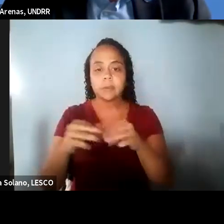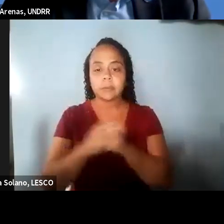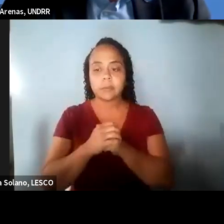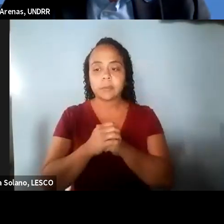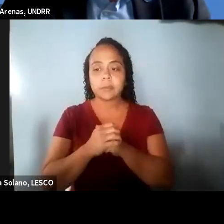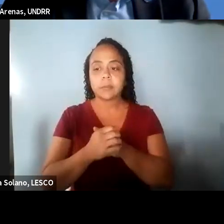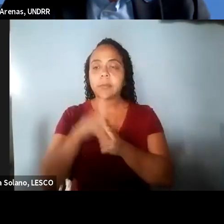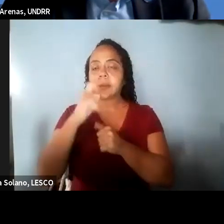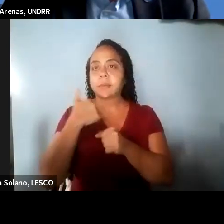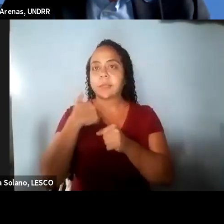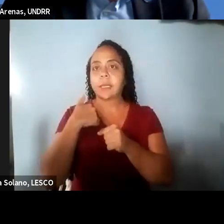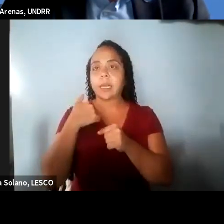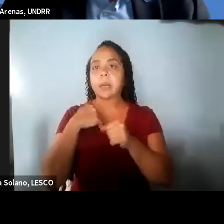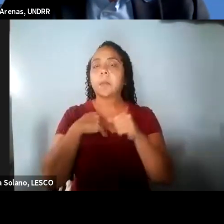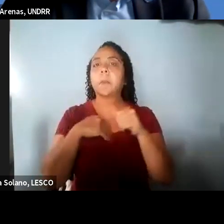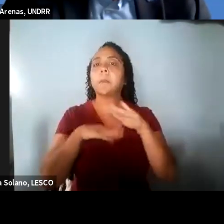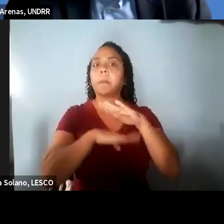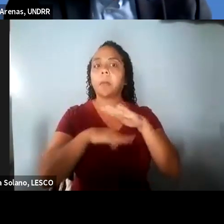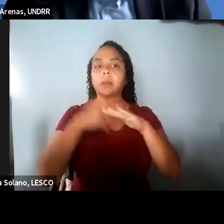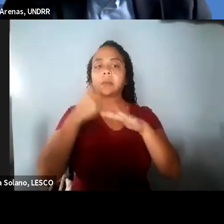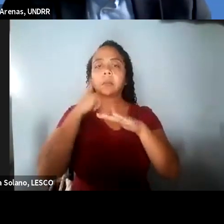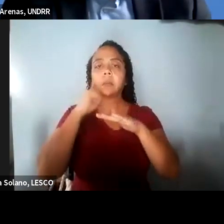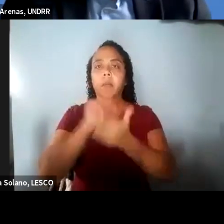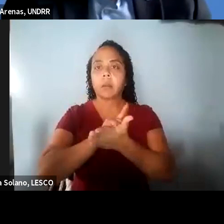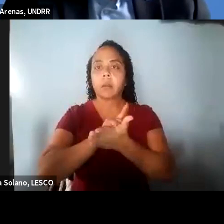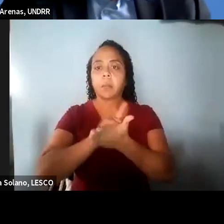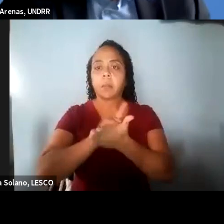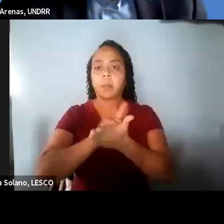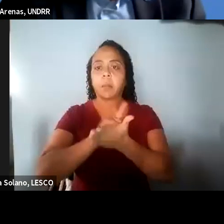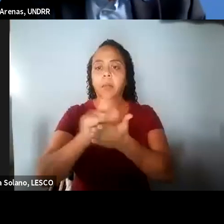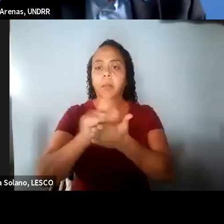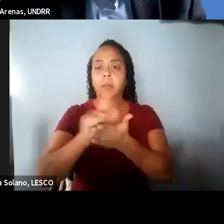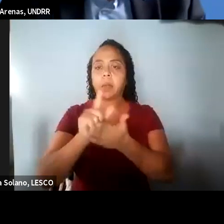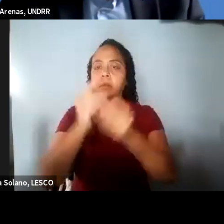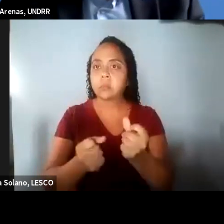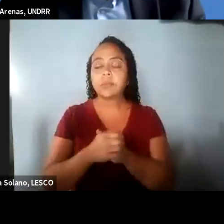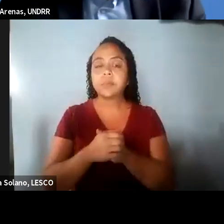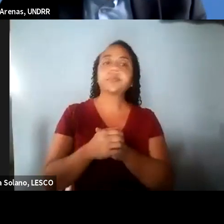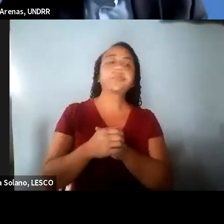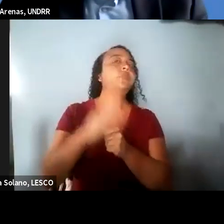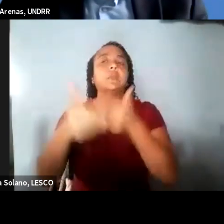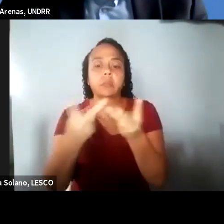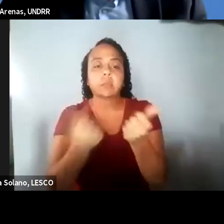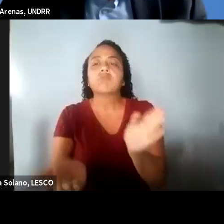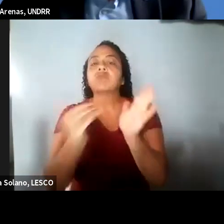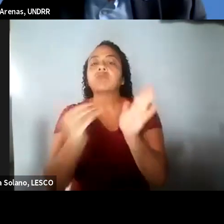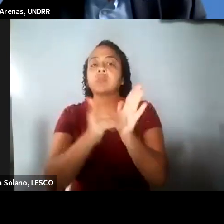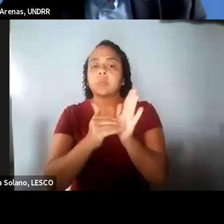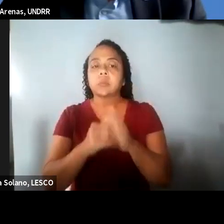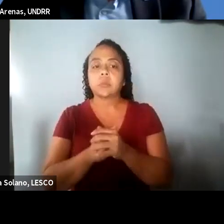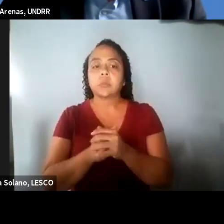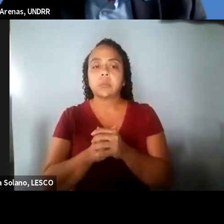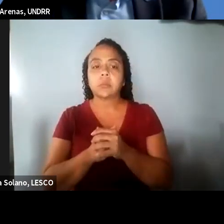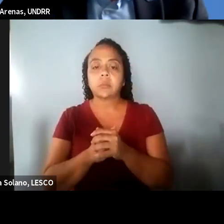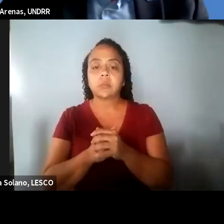los backups el mecanismo para la desinfección inmediata y que él el proceso productivo reanudará lo más prontamente